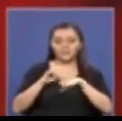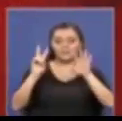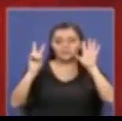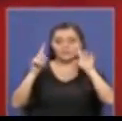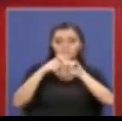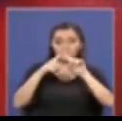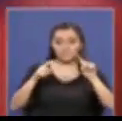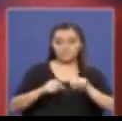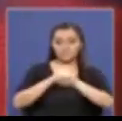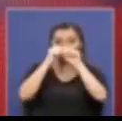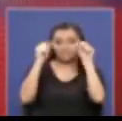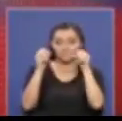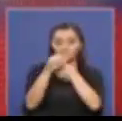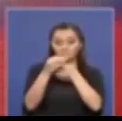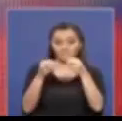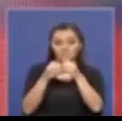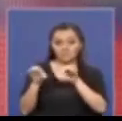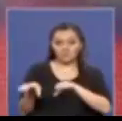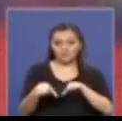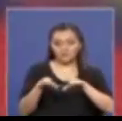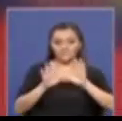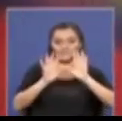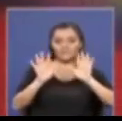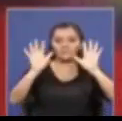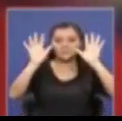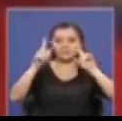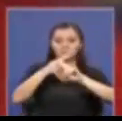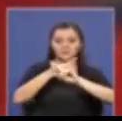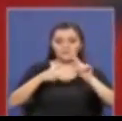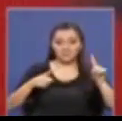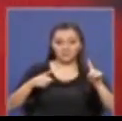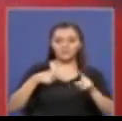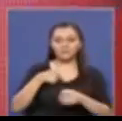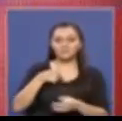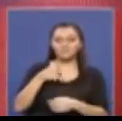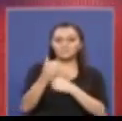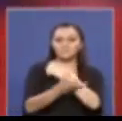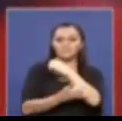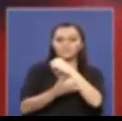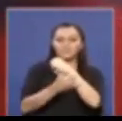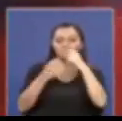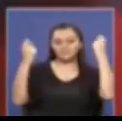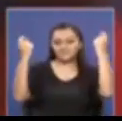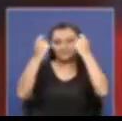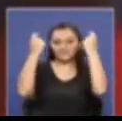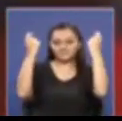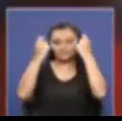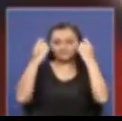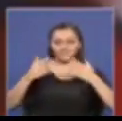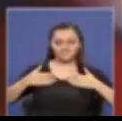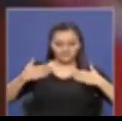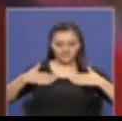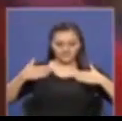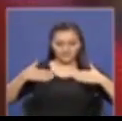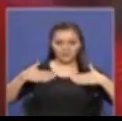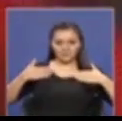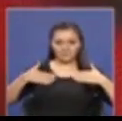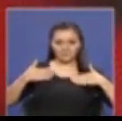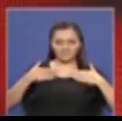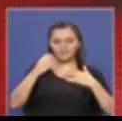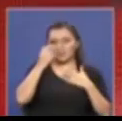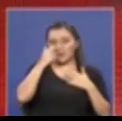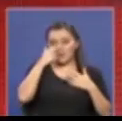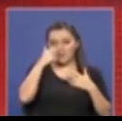actividades de despacho. A las 10:30, la patria se vistió de fiesta, en lo personal de una gran alegría porque yo quiero